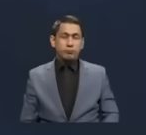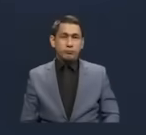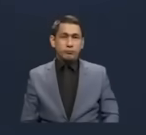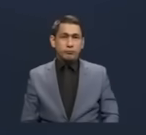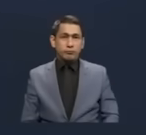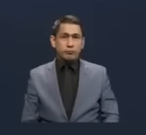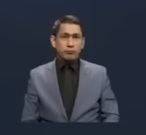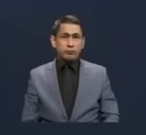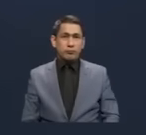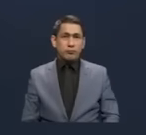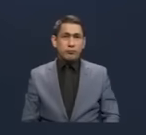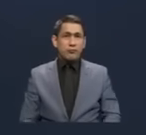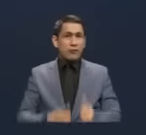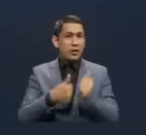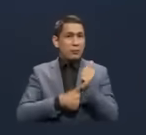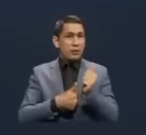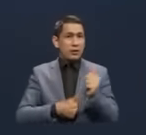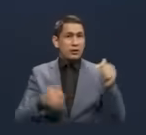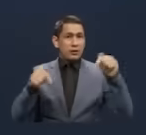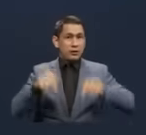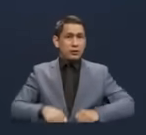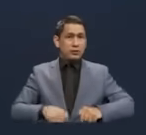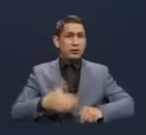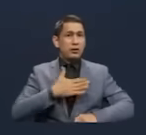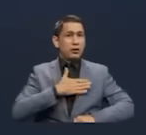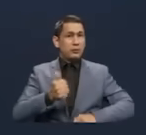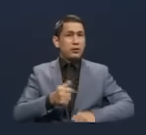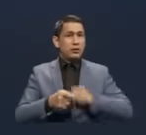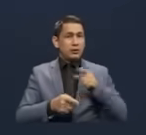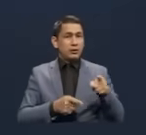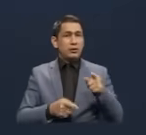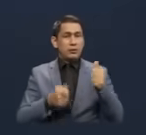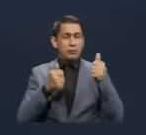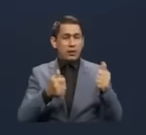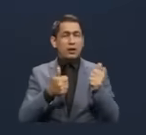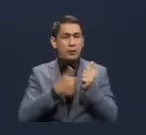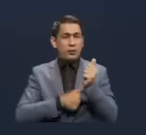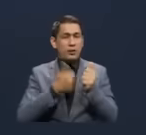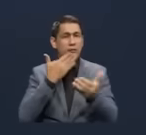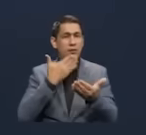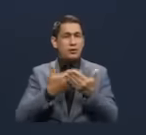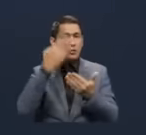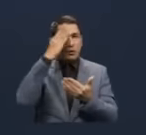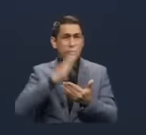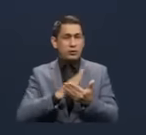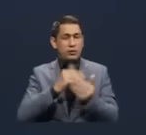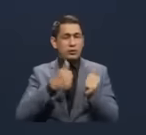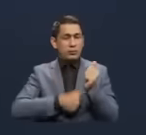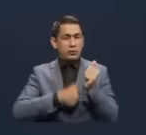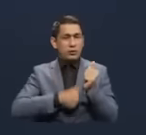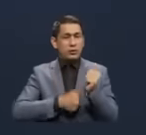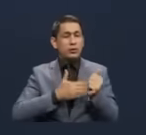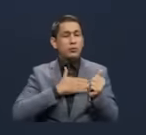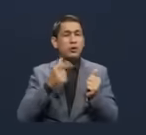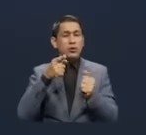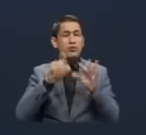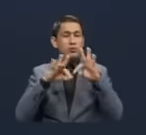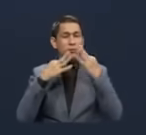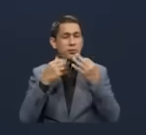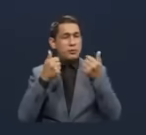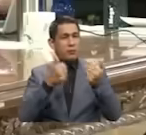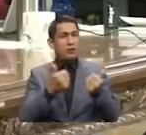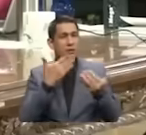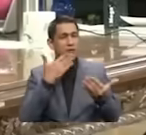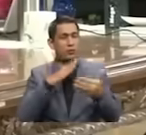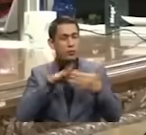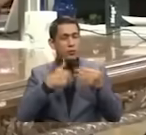Hermano, acá estamos. Listo, ¿cómo vas? ¿Cómo estás? Bien, hermano. Gracias a Dios, bien, hermanito. ¿Cómo está la familia? Muy bien, todo